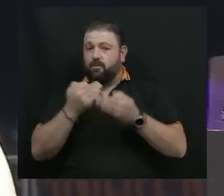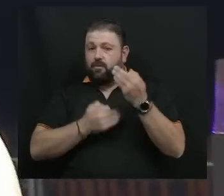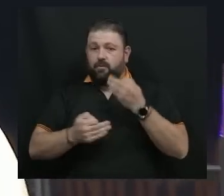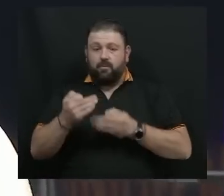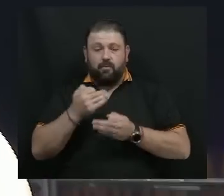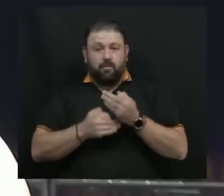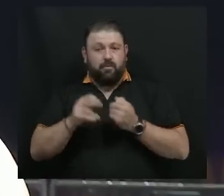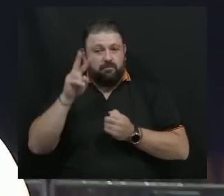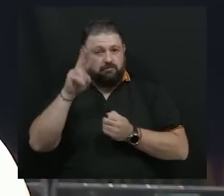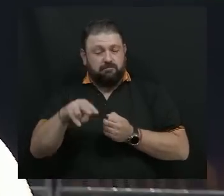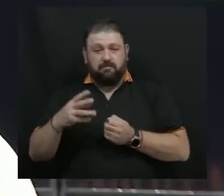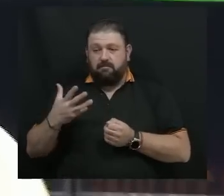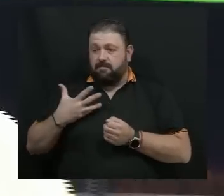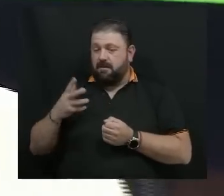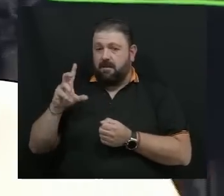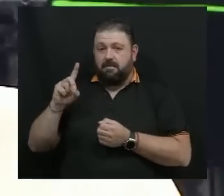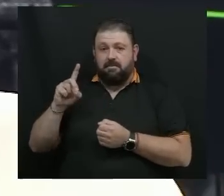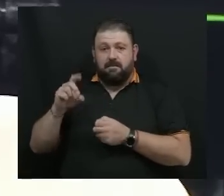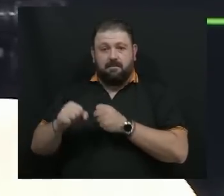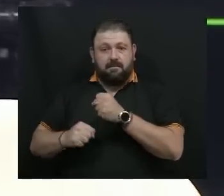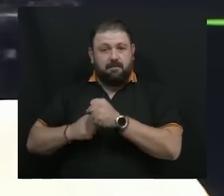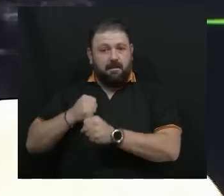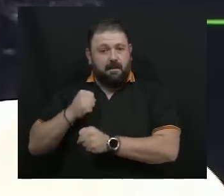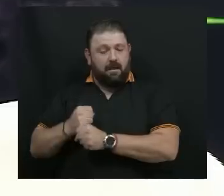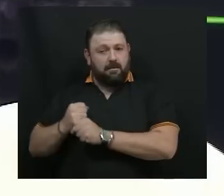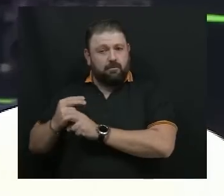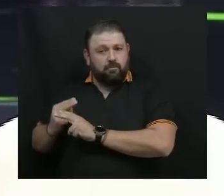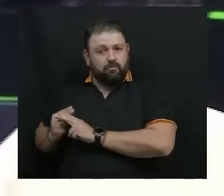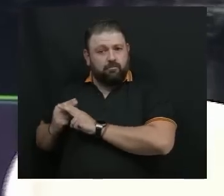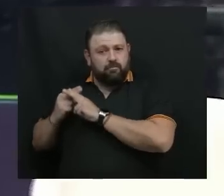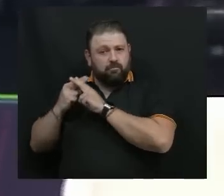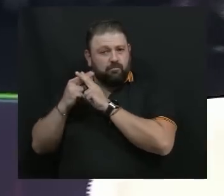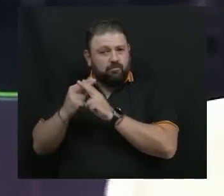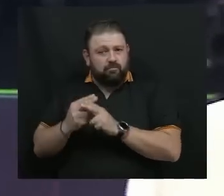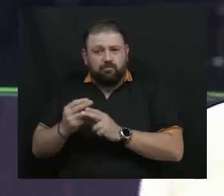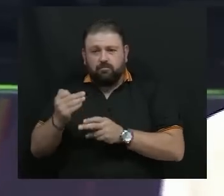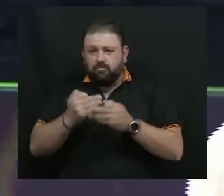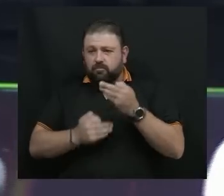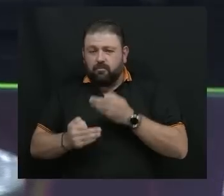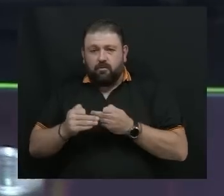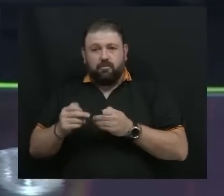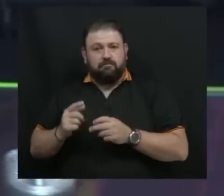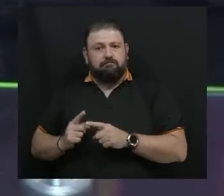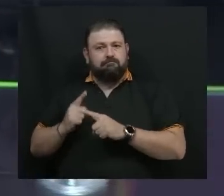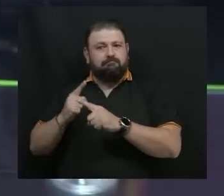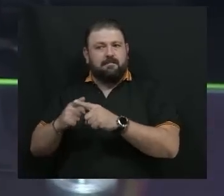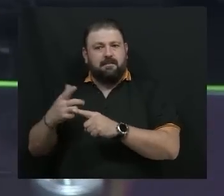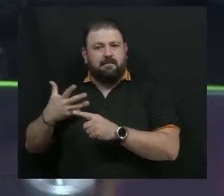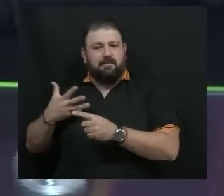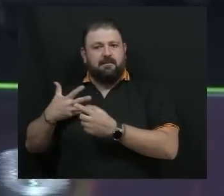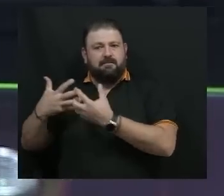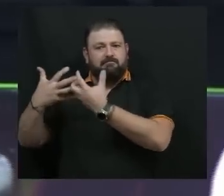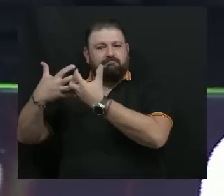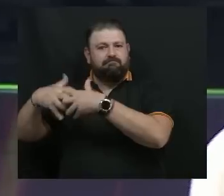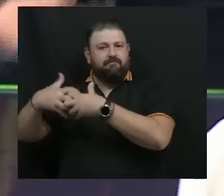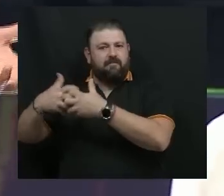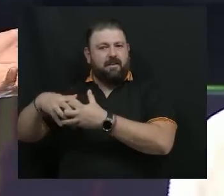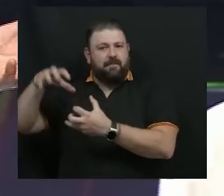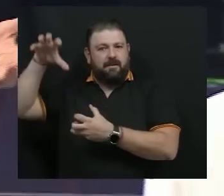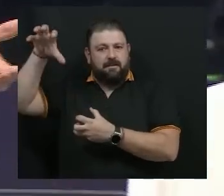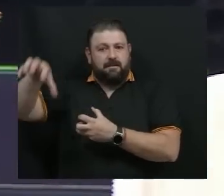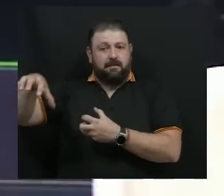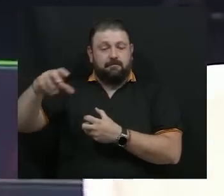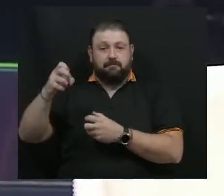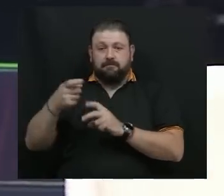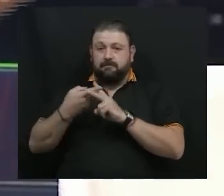de más de 30 años de investigación en cada producto y las plantas de producción. OmniLife inicia hace 32